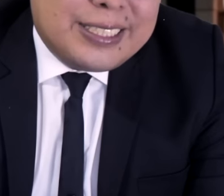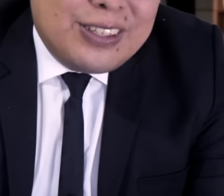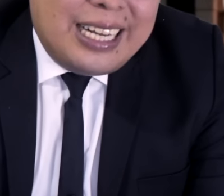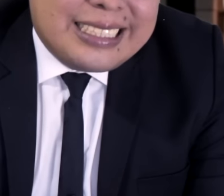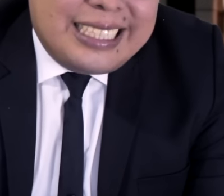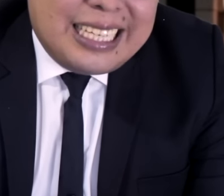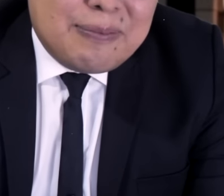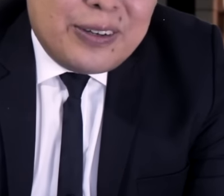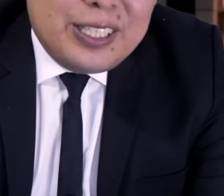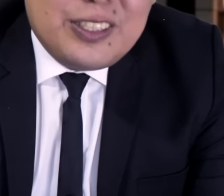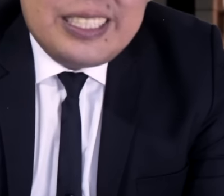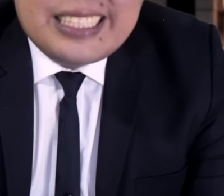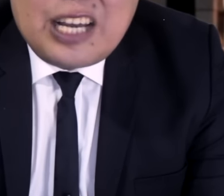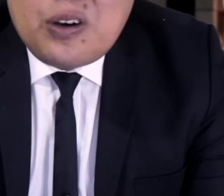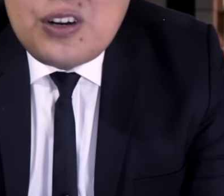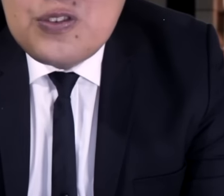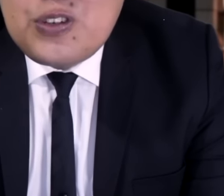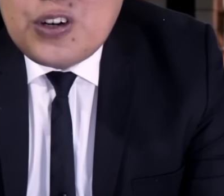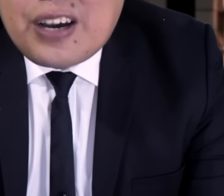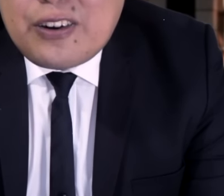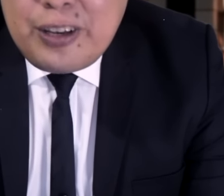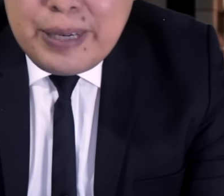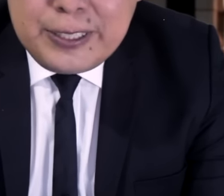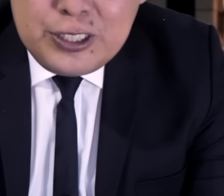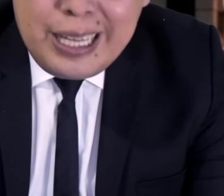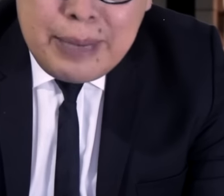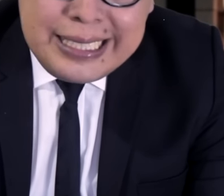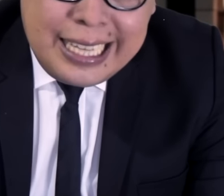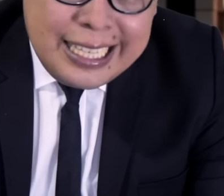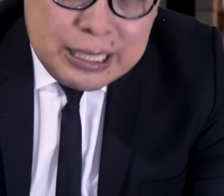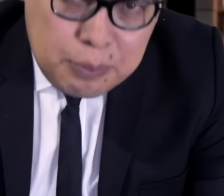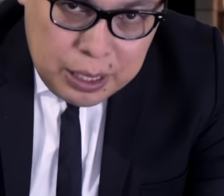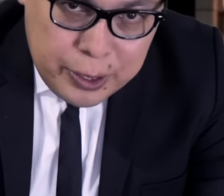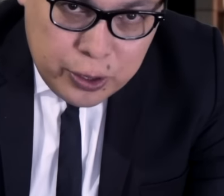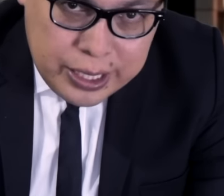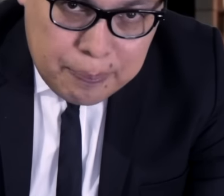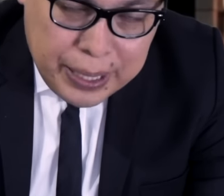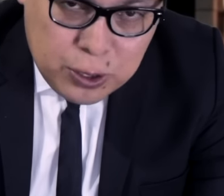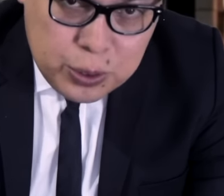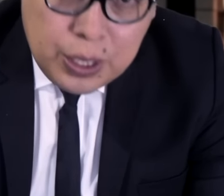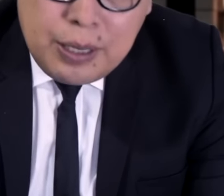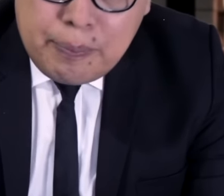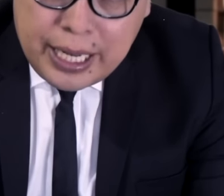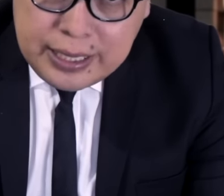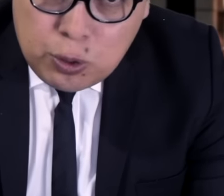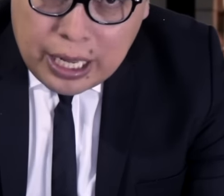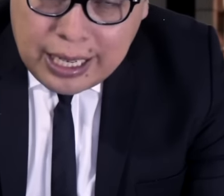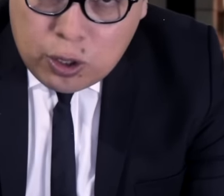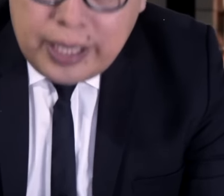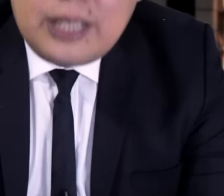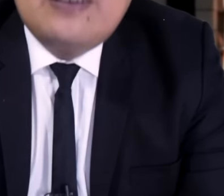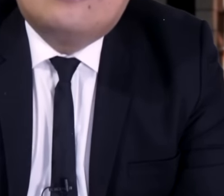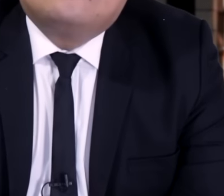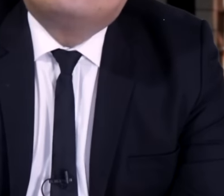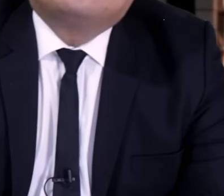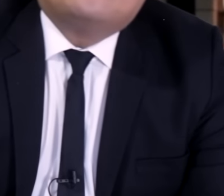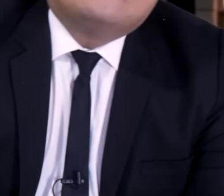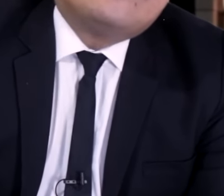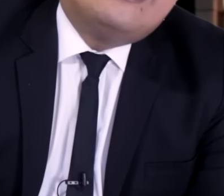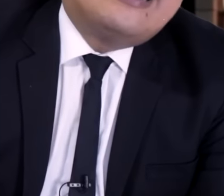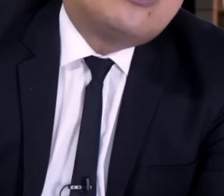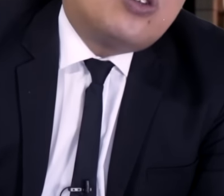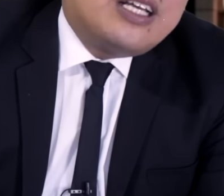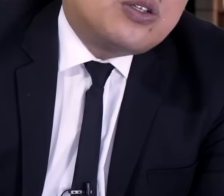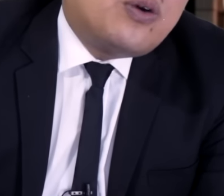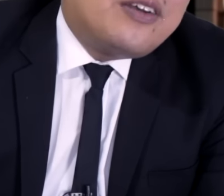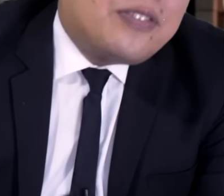El ministro de las TIC, Mauricio Liscano, anunció que habrá una inversión de más de 10 mil millones de pesos para asegurar la conectividad de las escuelas